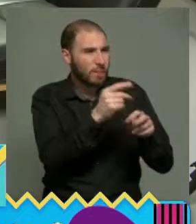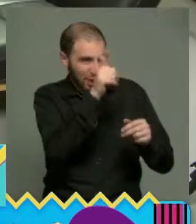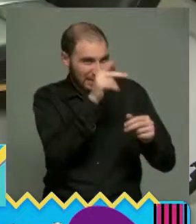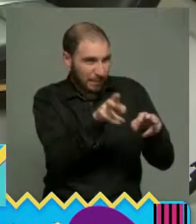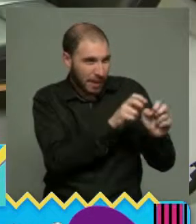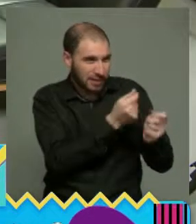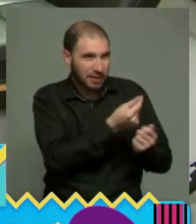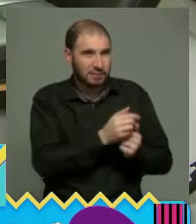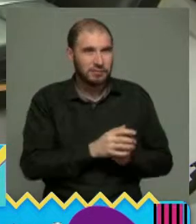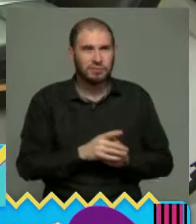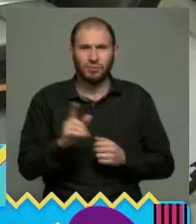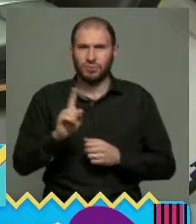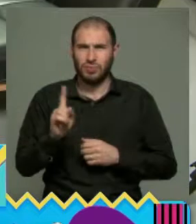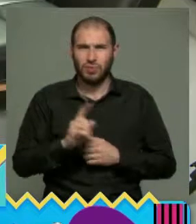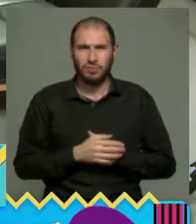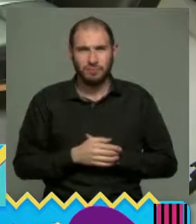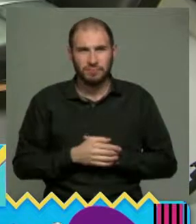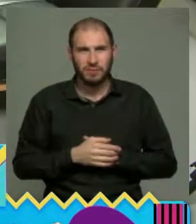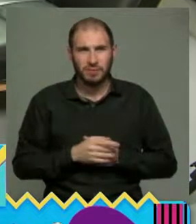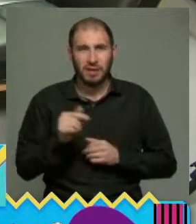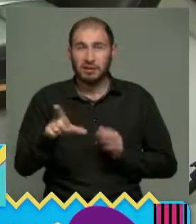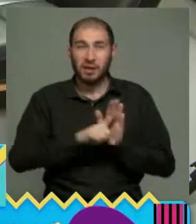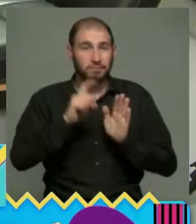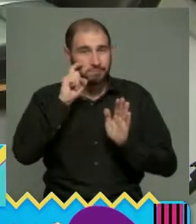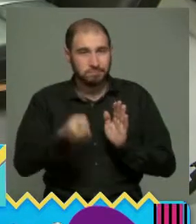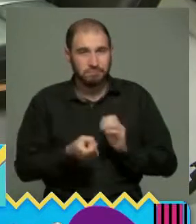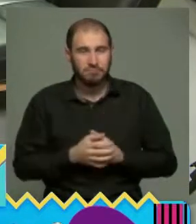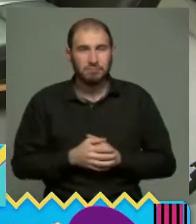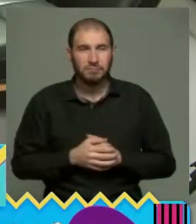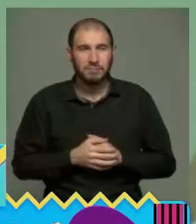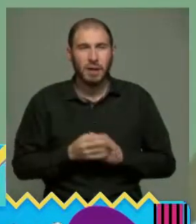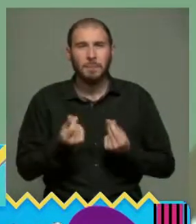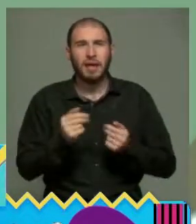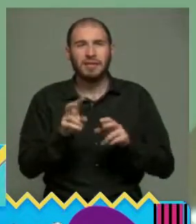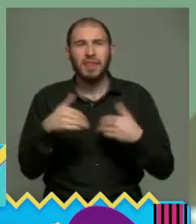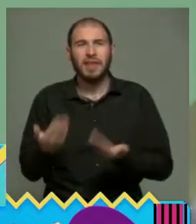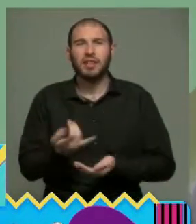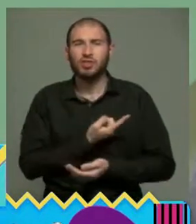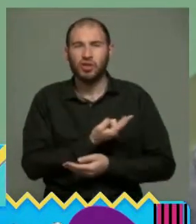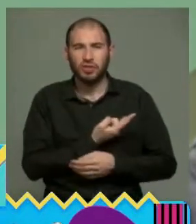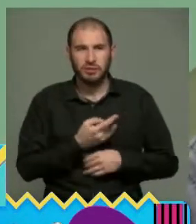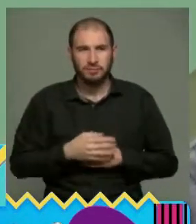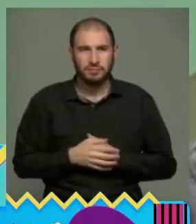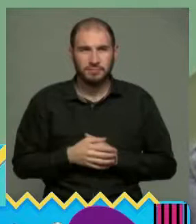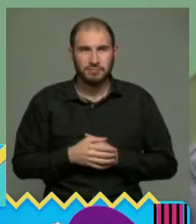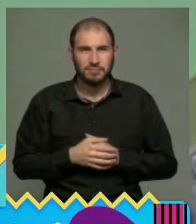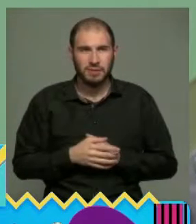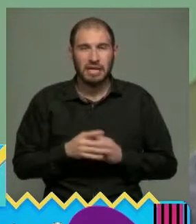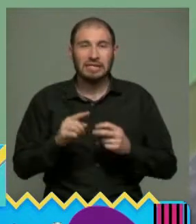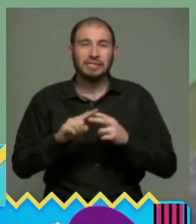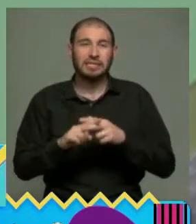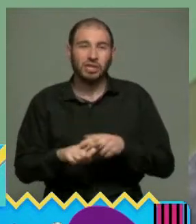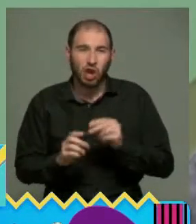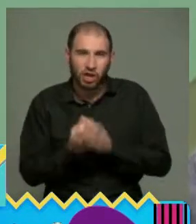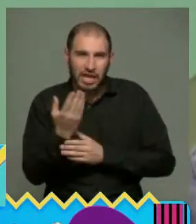que realiza? No, eso sería un delito. Eso. Bien. ¿Dónde va el dinero? Principalmente a tecnología,